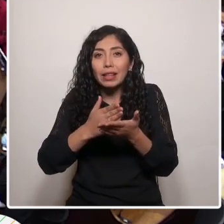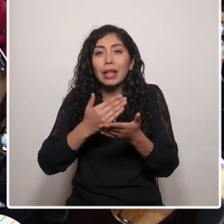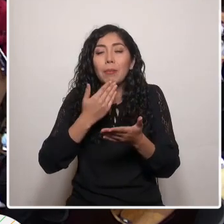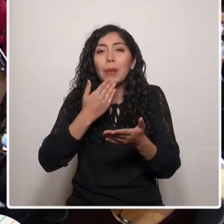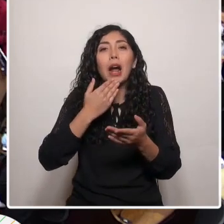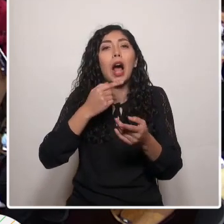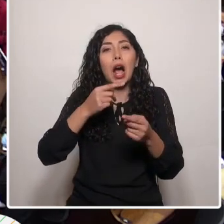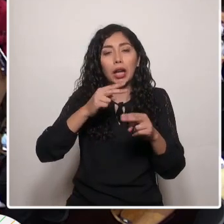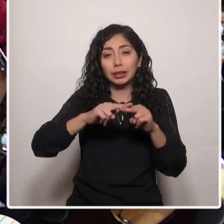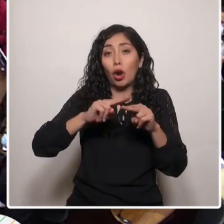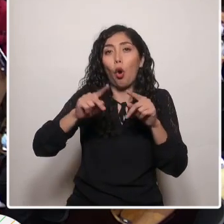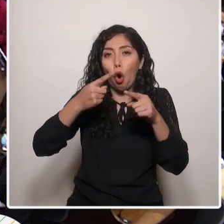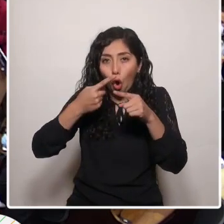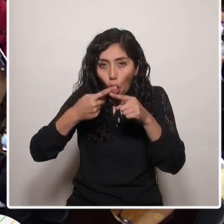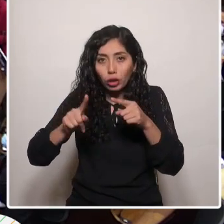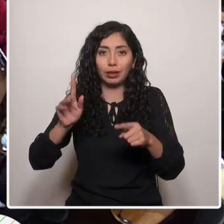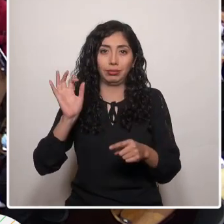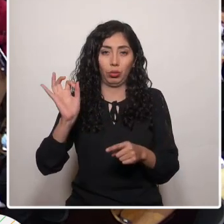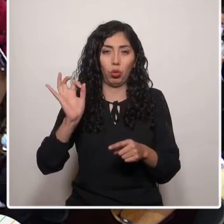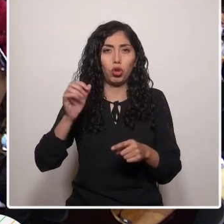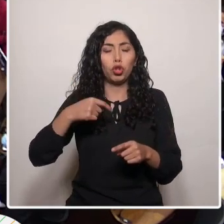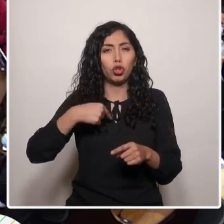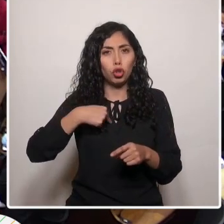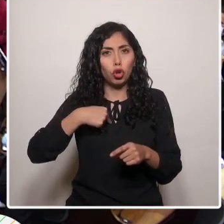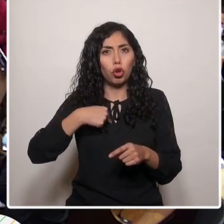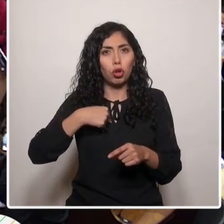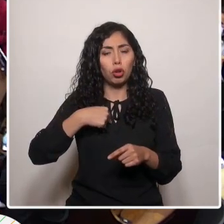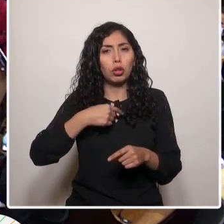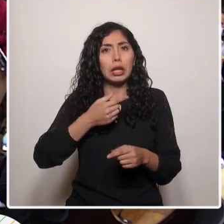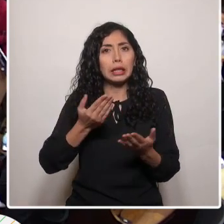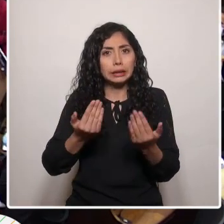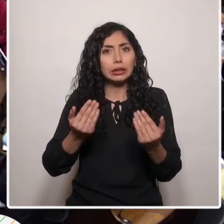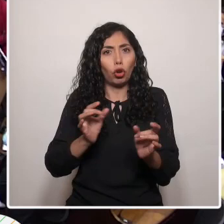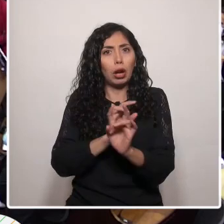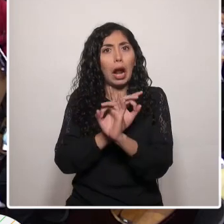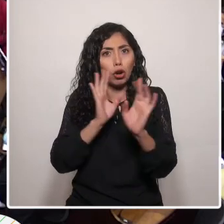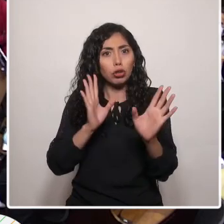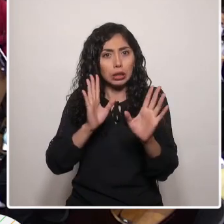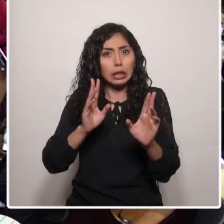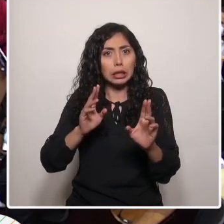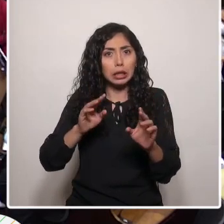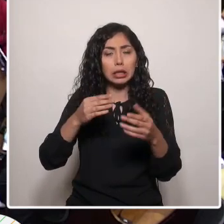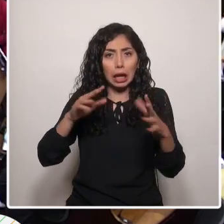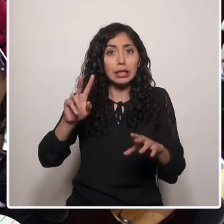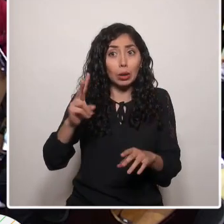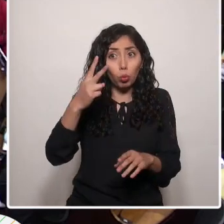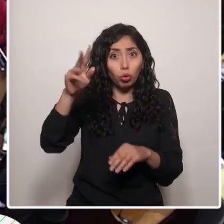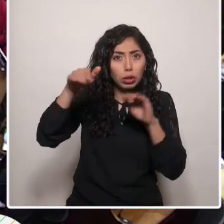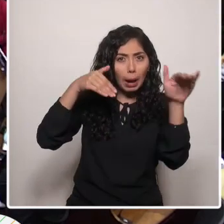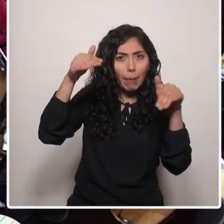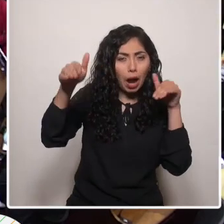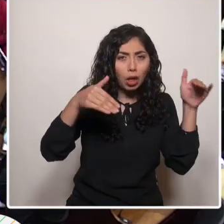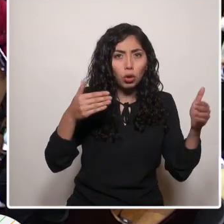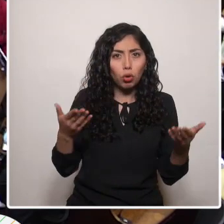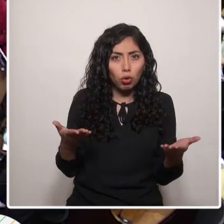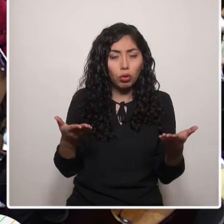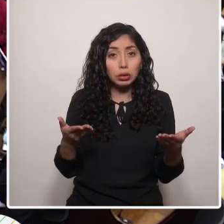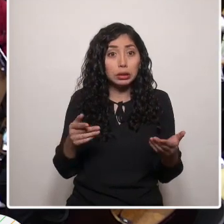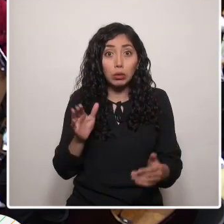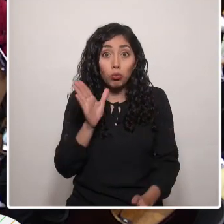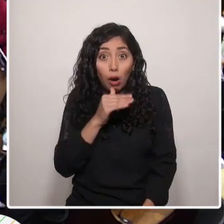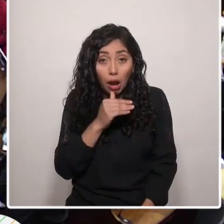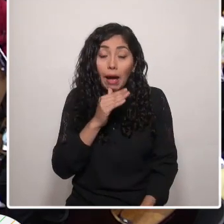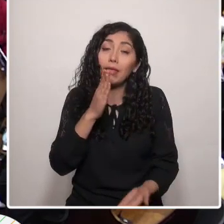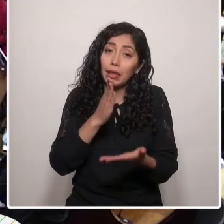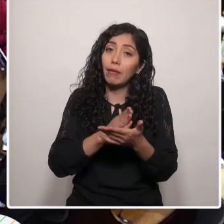me gustaría clarificar si es que se hizo este segundo llamado, porque si no se hizo, entonces habría que hacerlo y